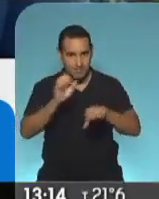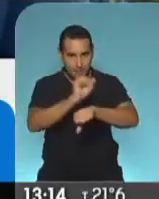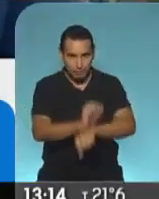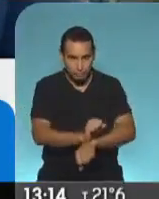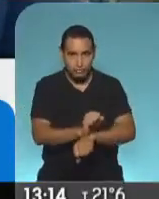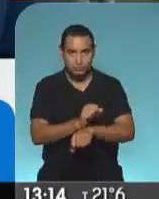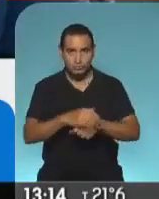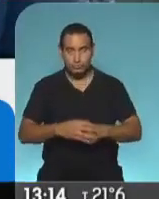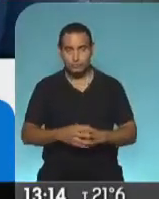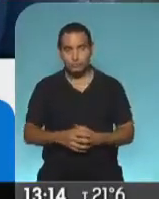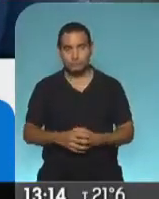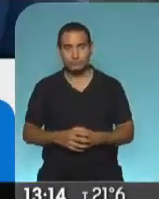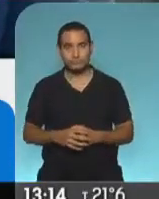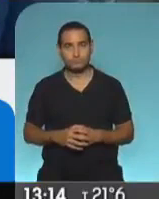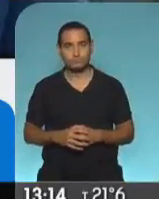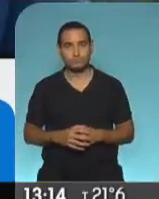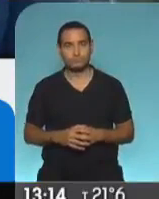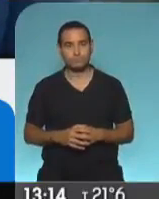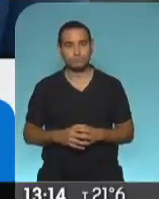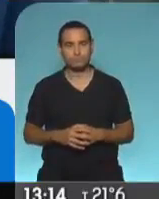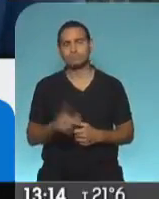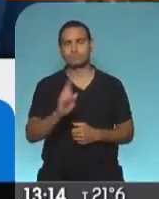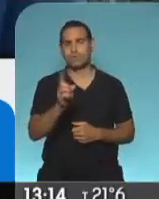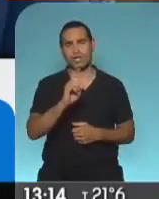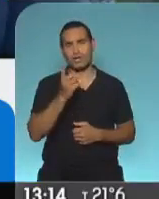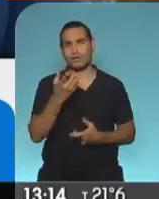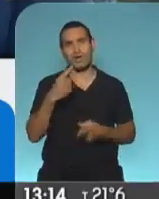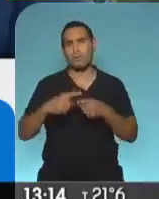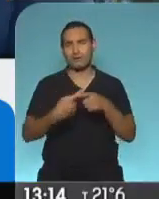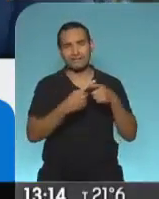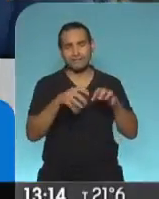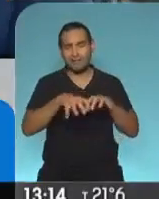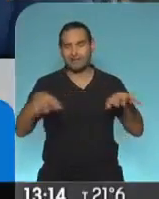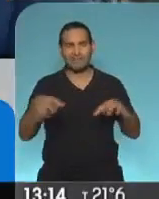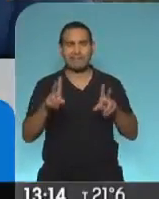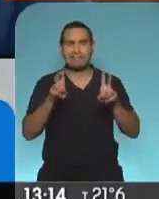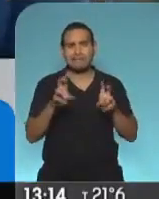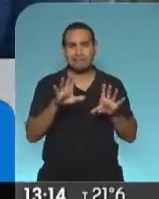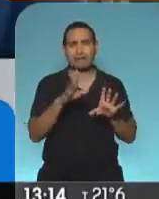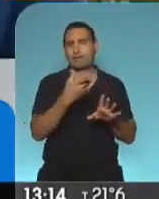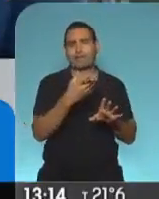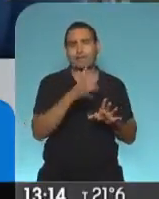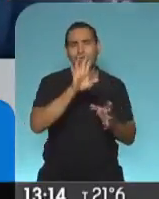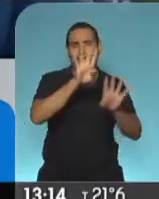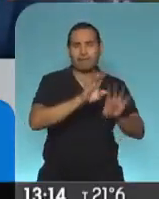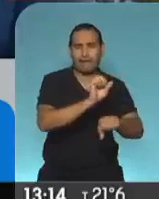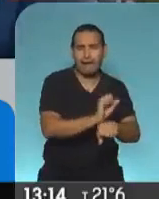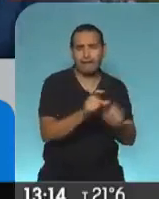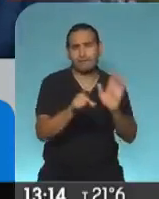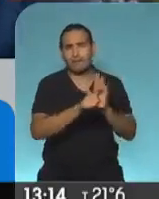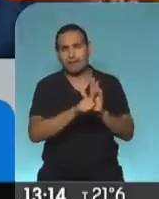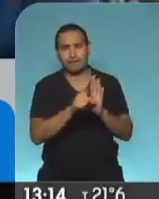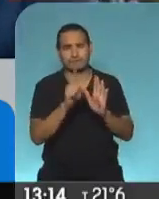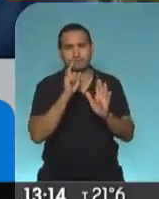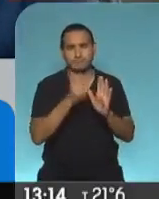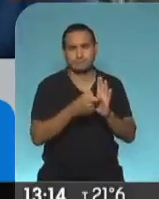la división política? No, la división política nunca la generan cuestiones penales o cuestiones vinculadas al sistema penal